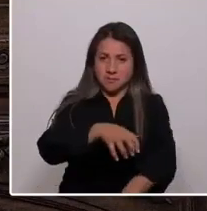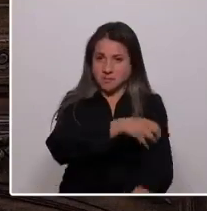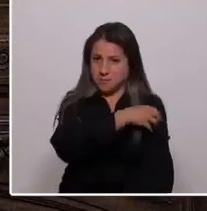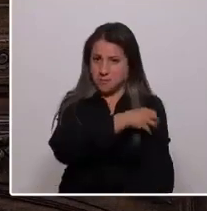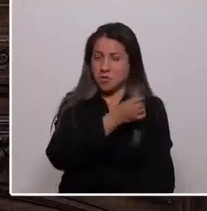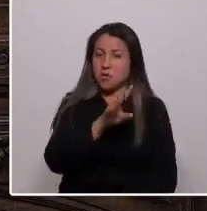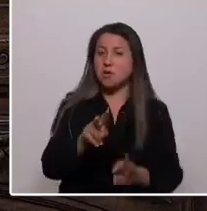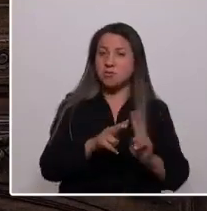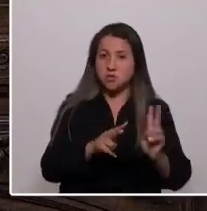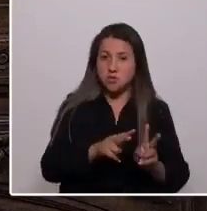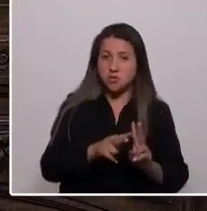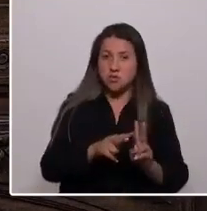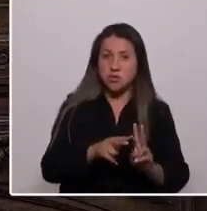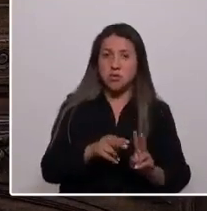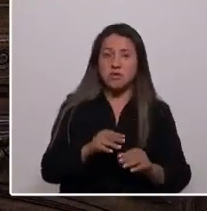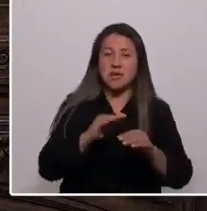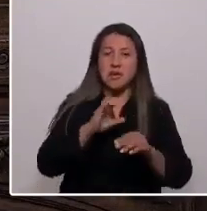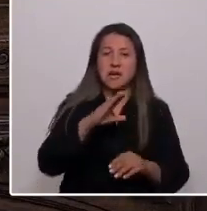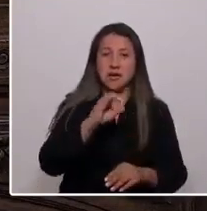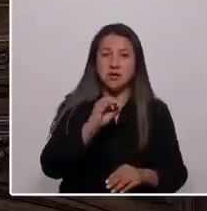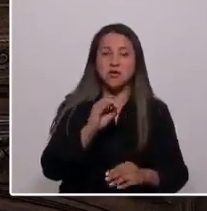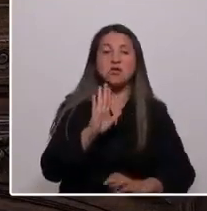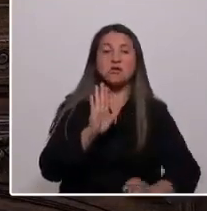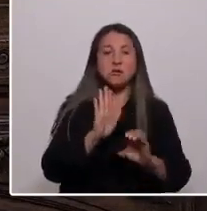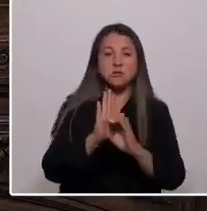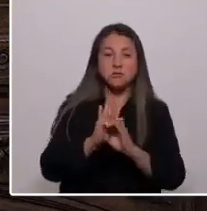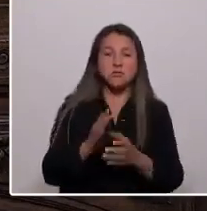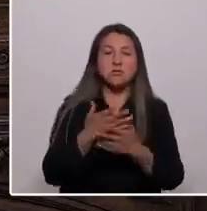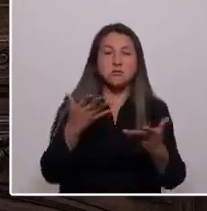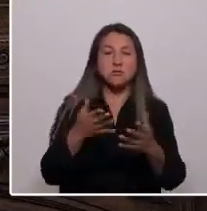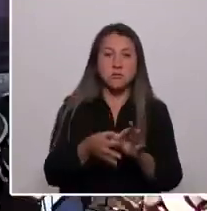la eco constitución muchas gracias